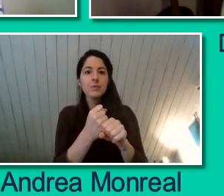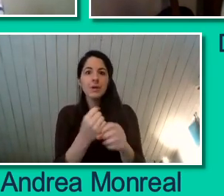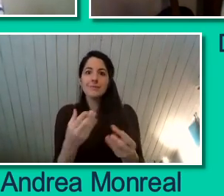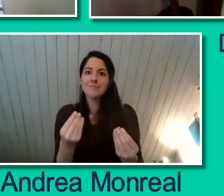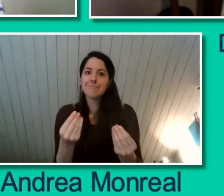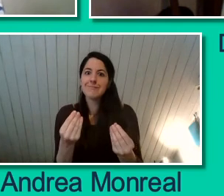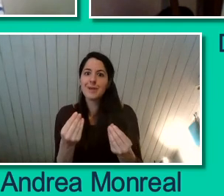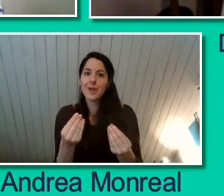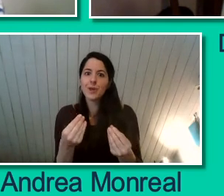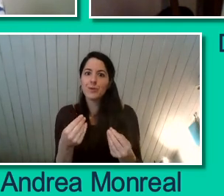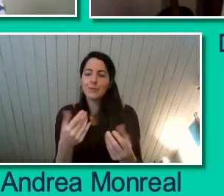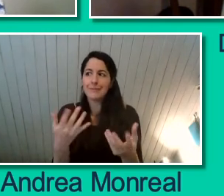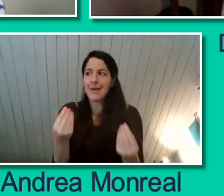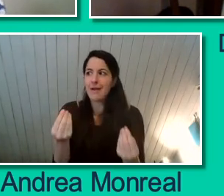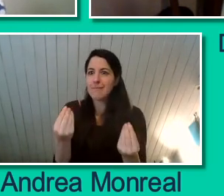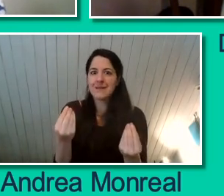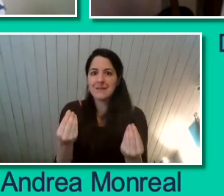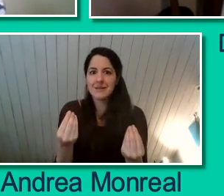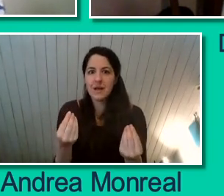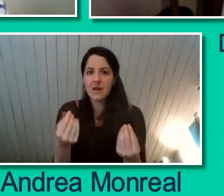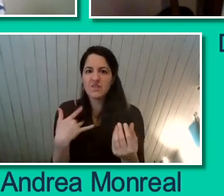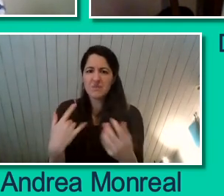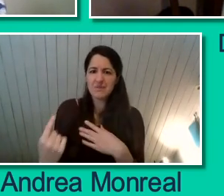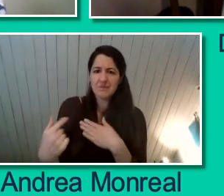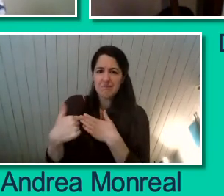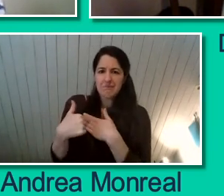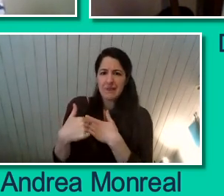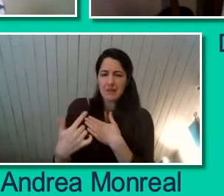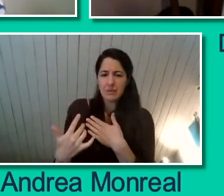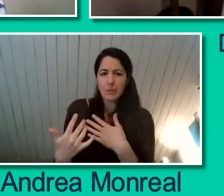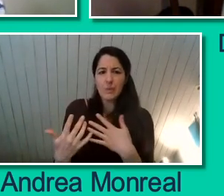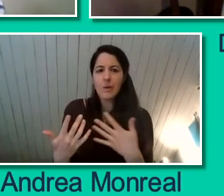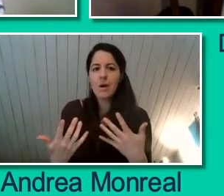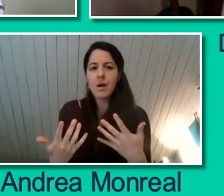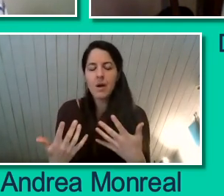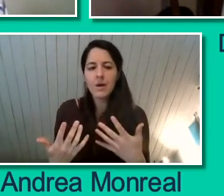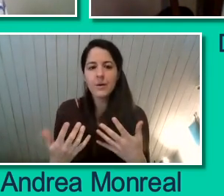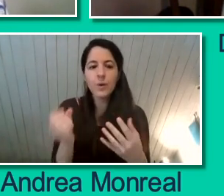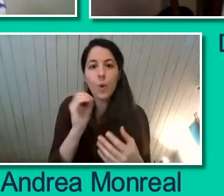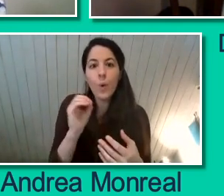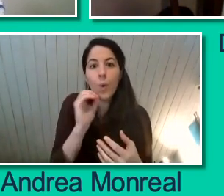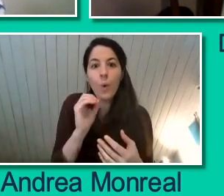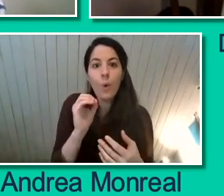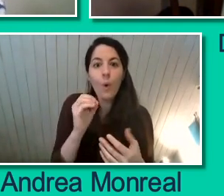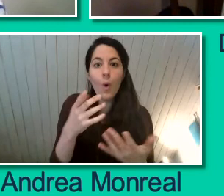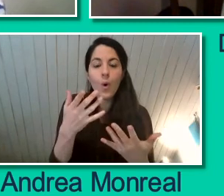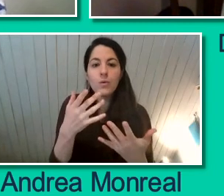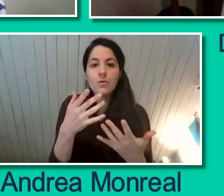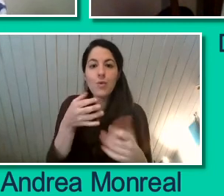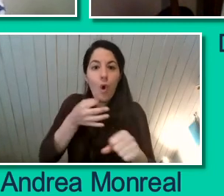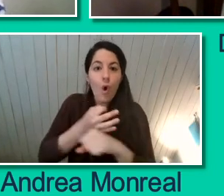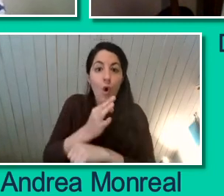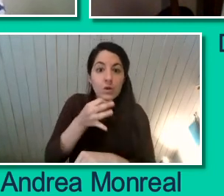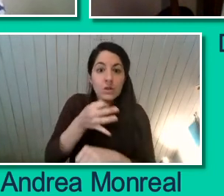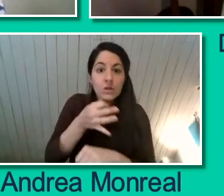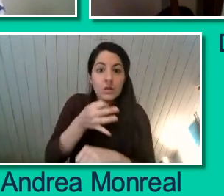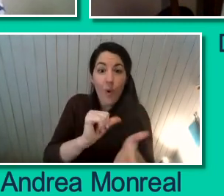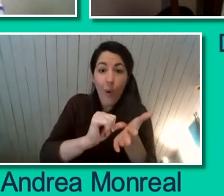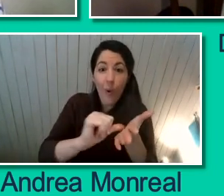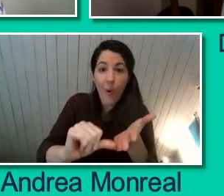a suceder o en este caso cuando ya obviamente se recomienda el operar aún lo ven